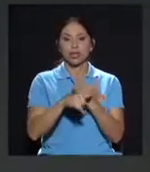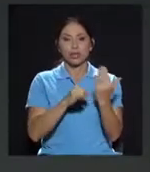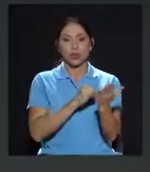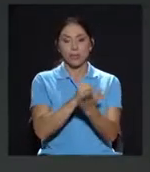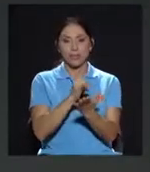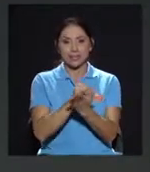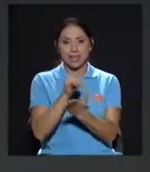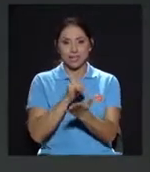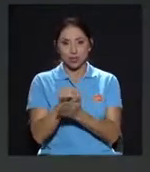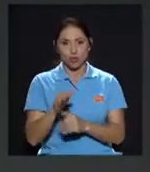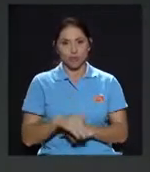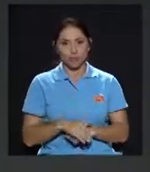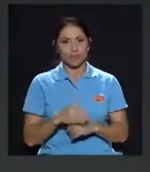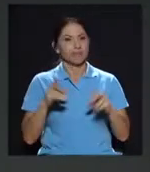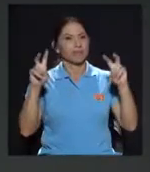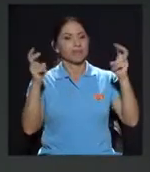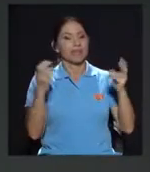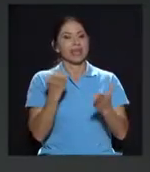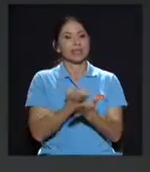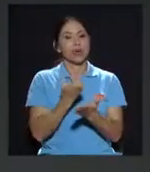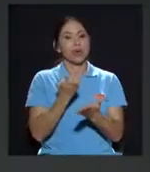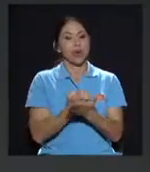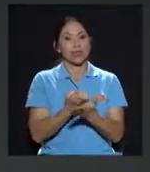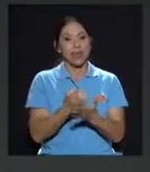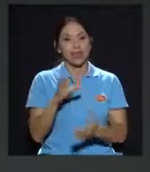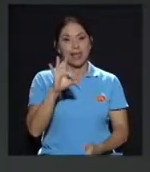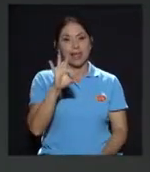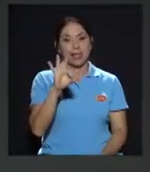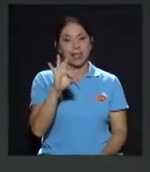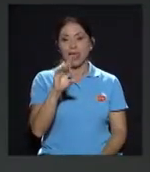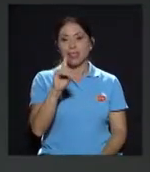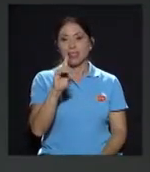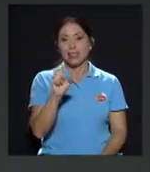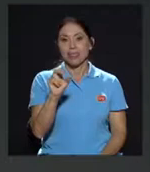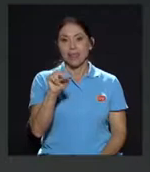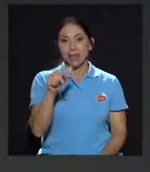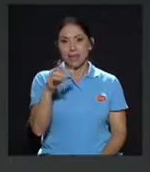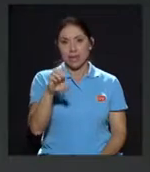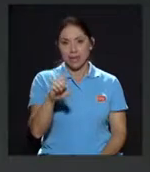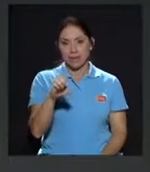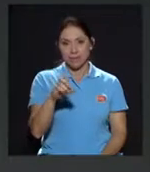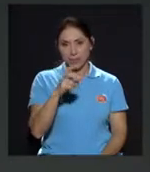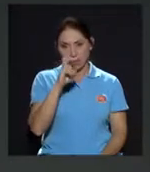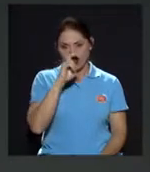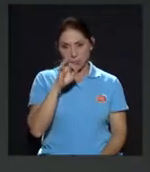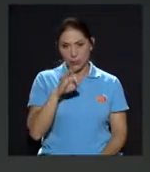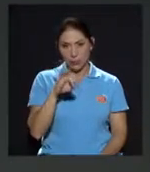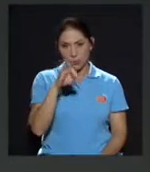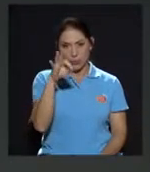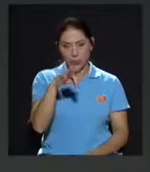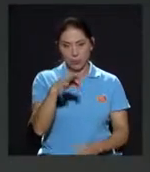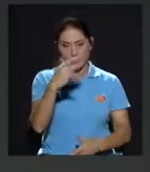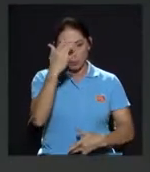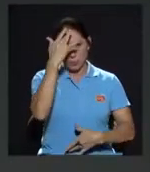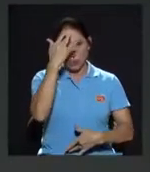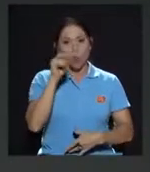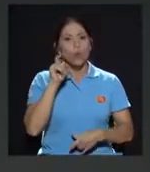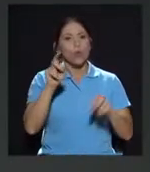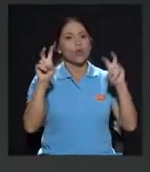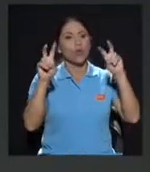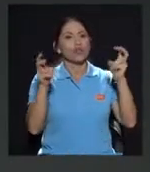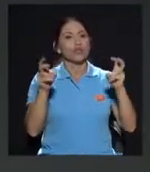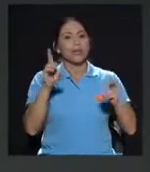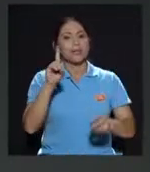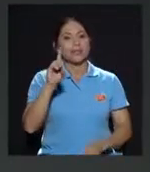es economía del dengue y uno de los temas en el tengue es que